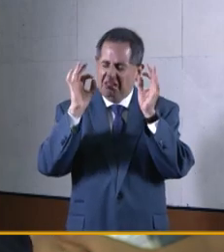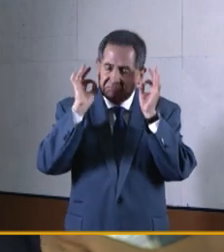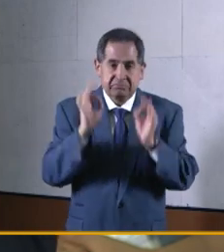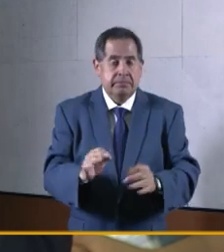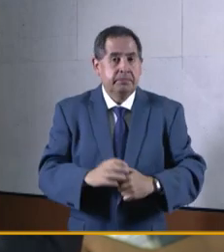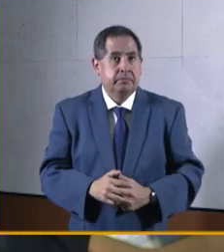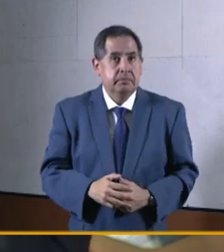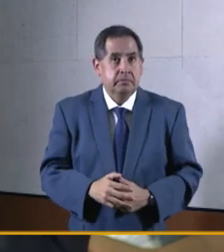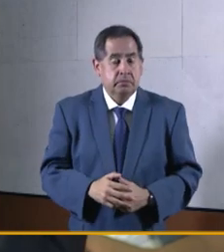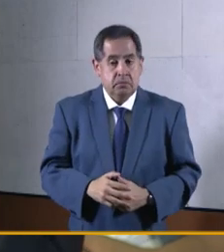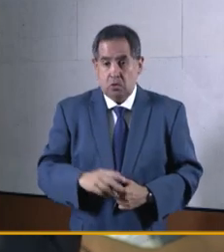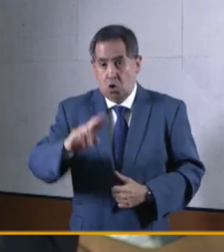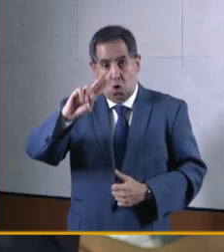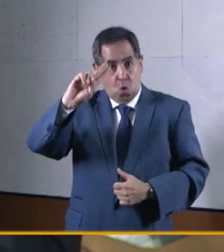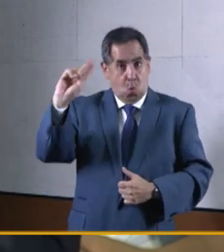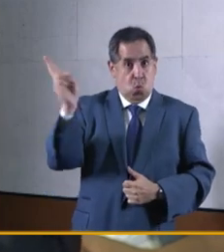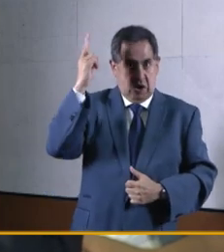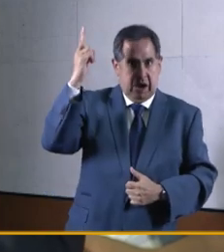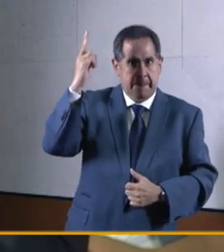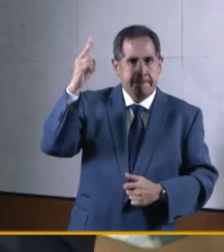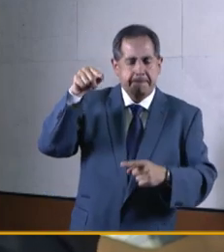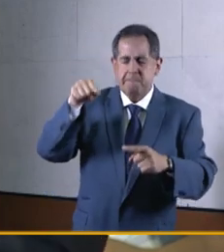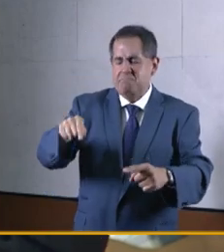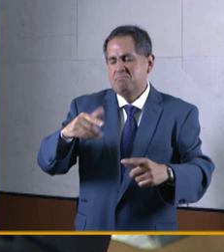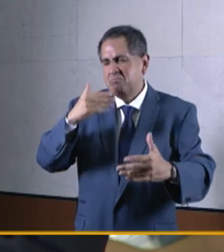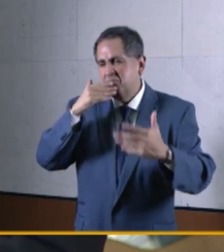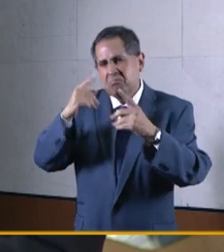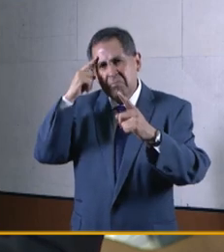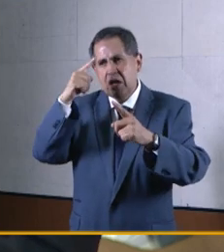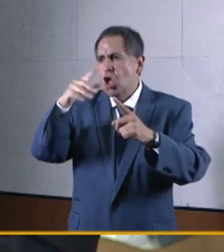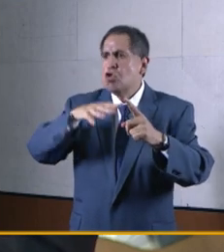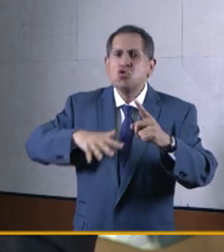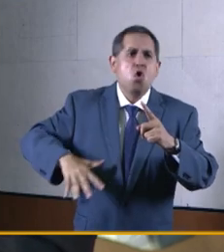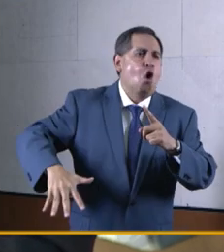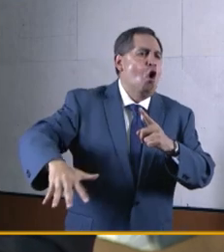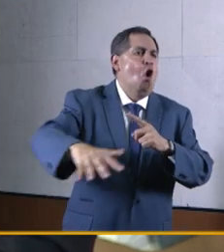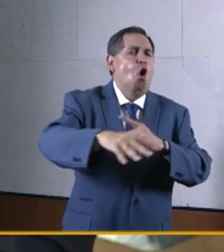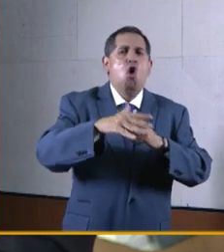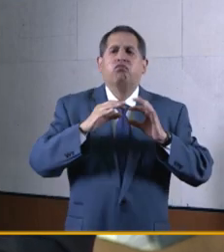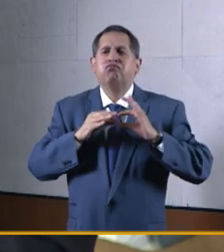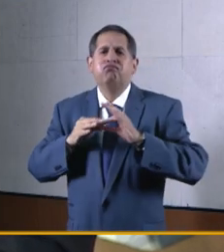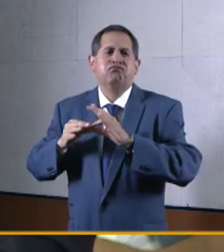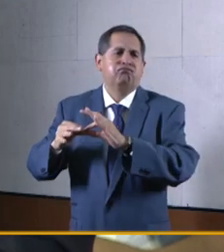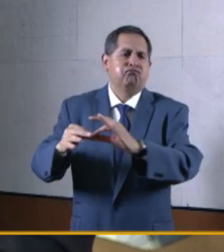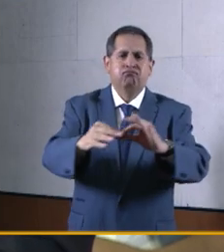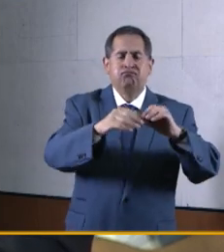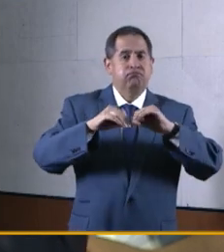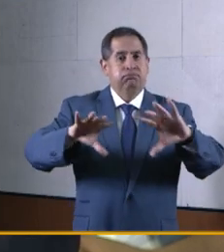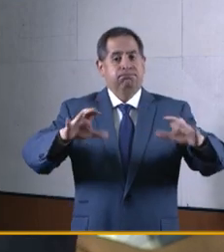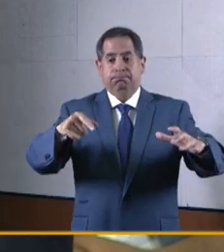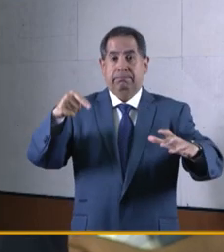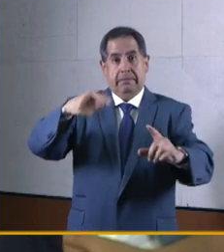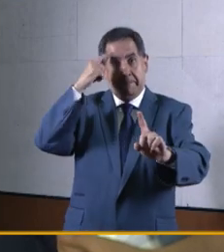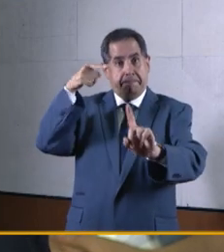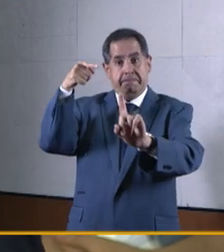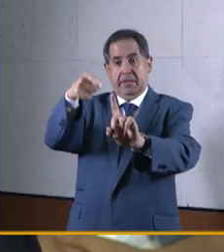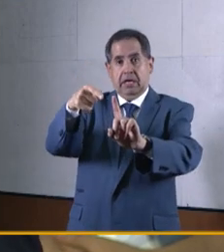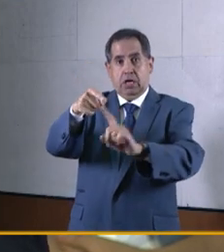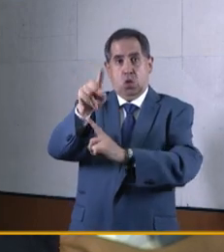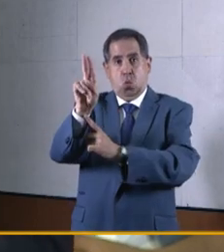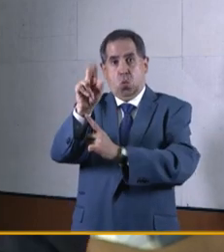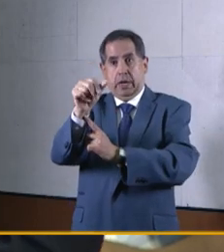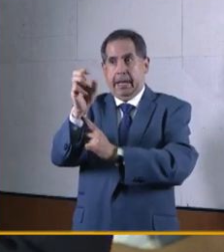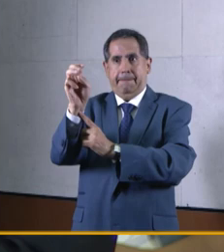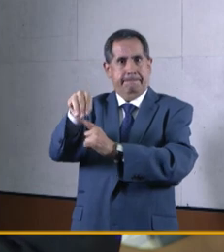la verdadera universidad aspira a la universalidad en todos los órdenes este designio se halla en su nombre